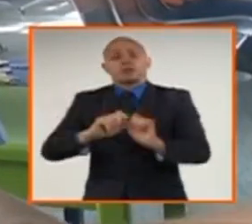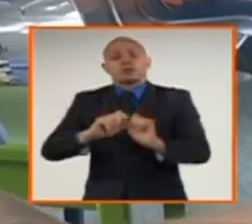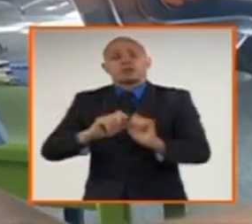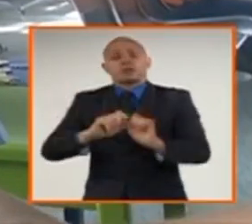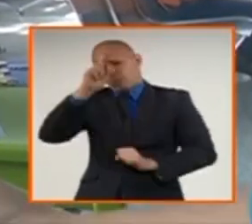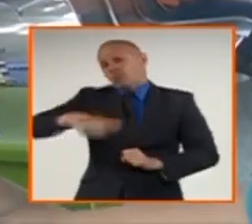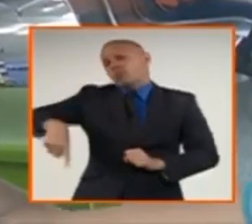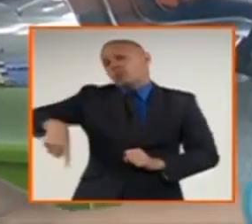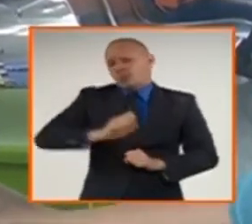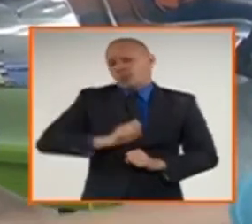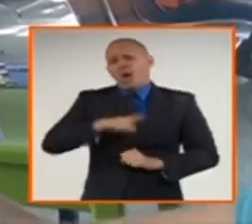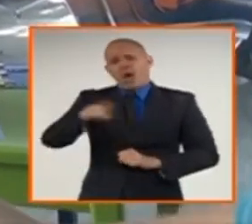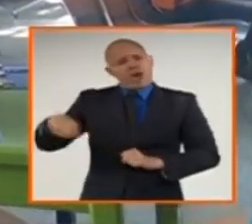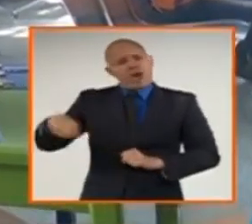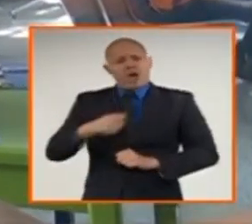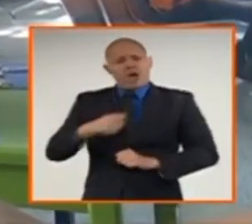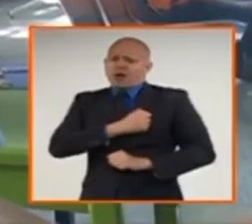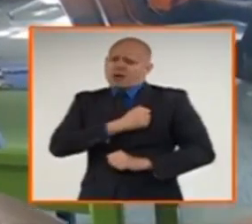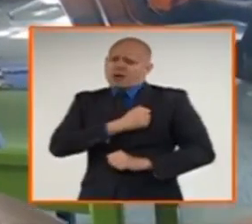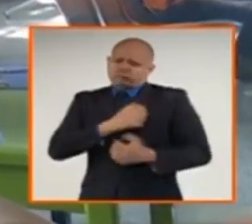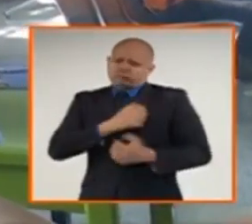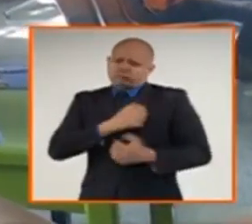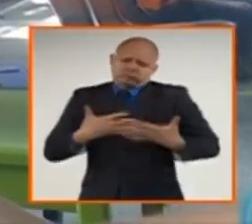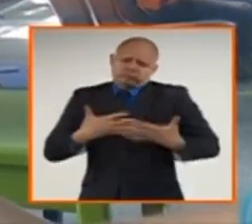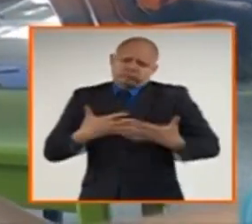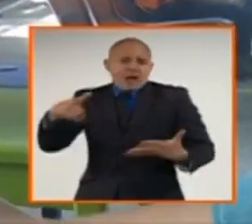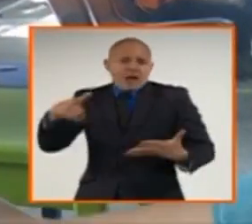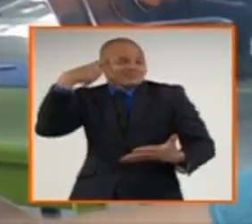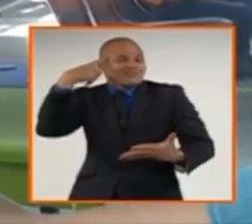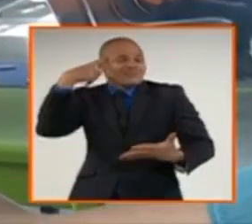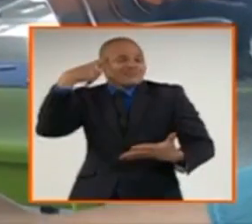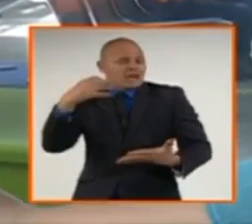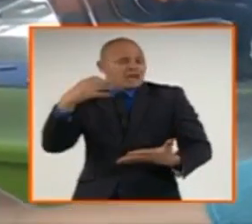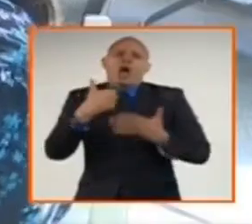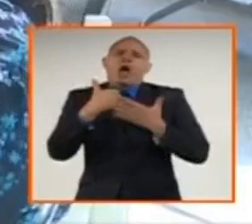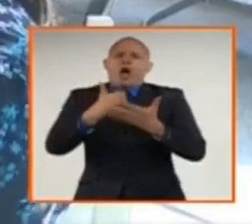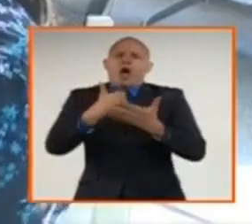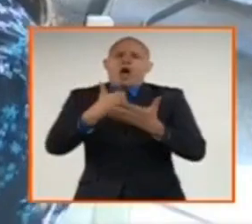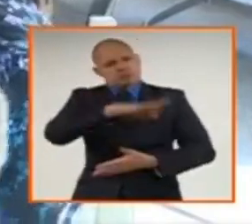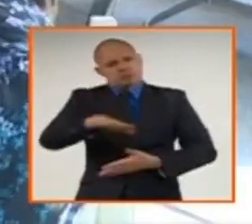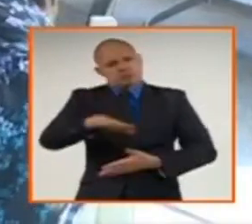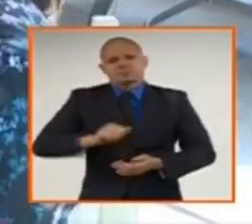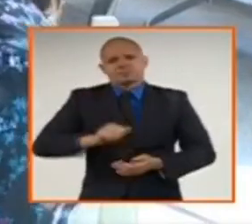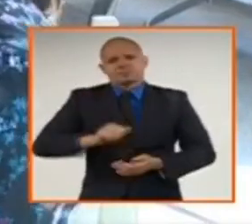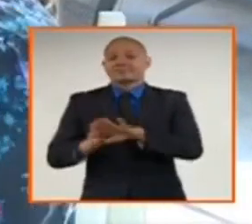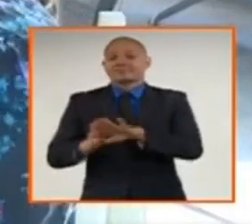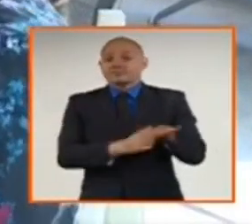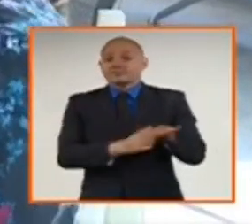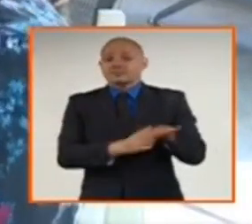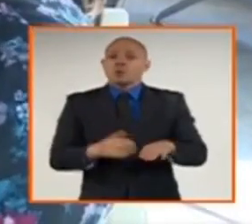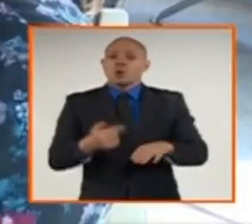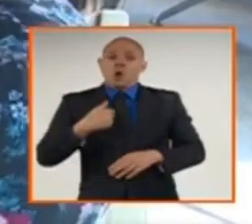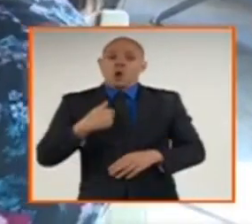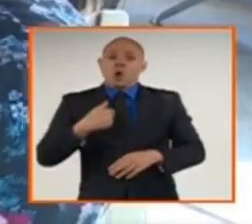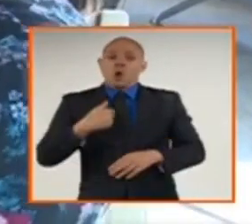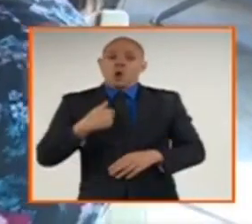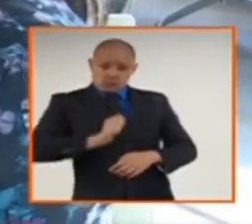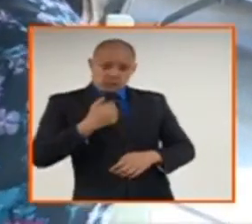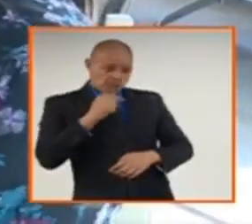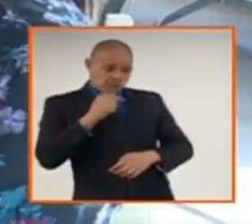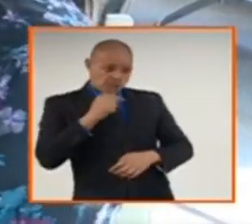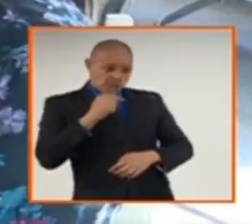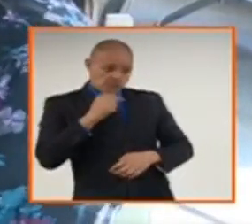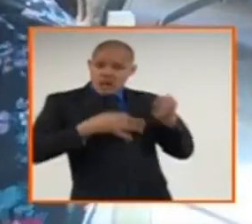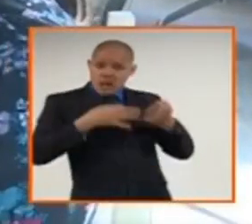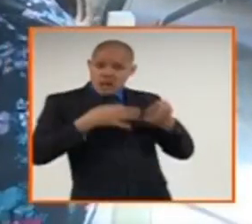mucho humanismo, y sobre todo pensando en los niños, que es lo más grande que tenemos en este mundo. Siempre le digo la verdad, yo nunca le engaño, y